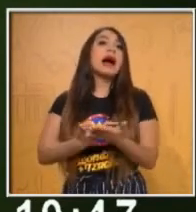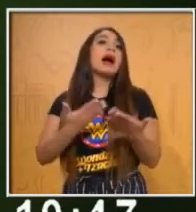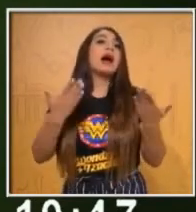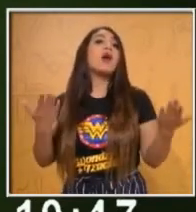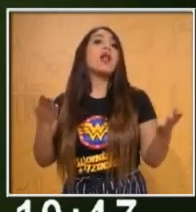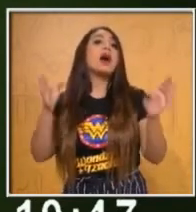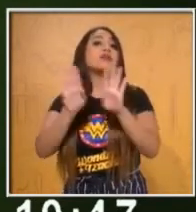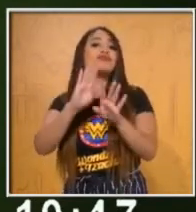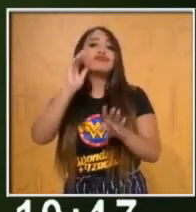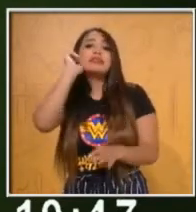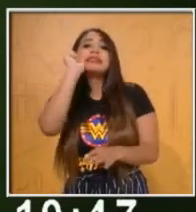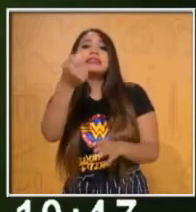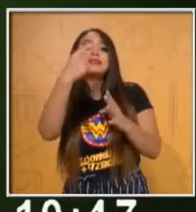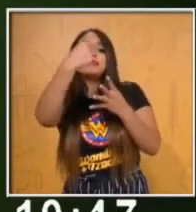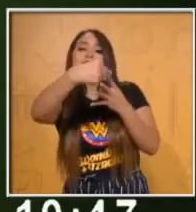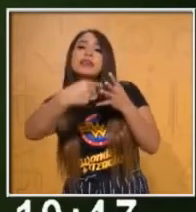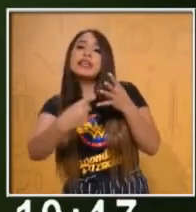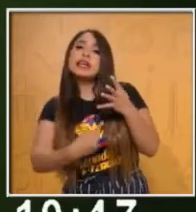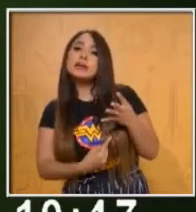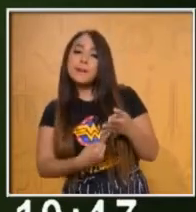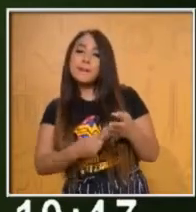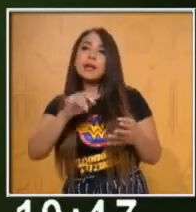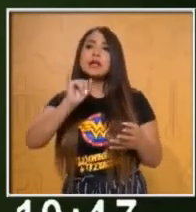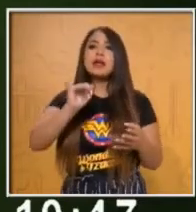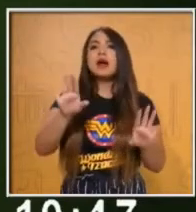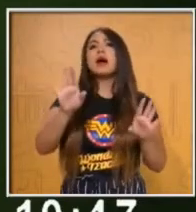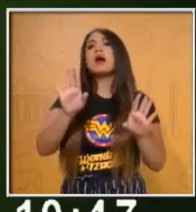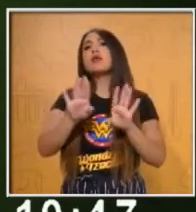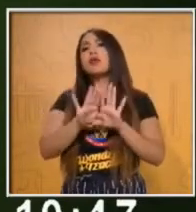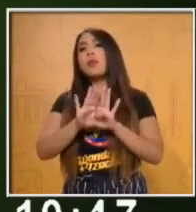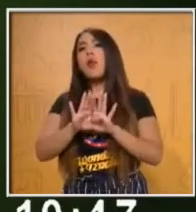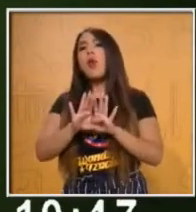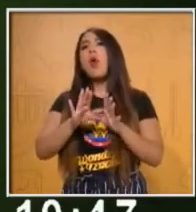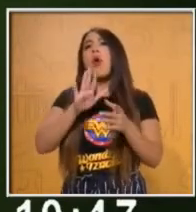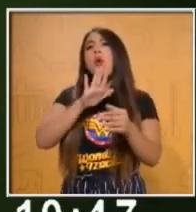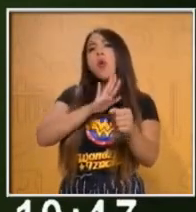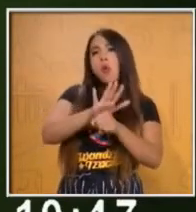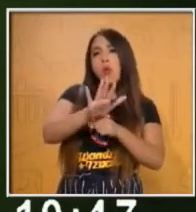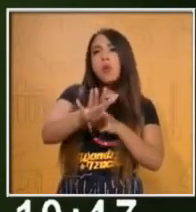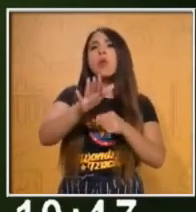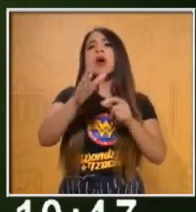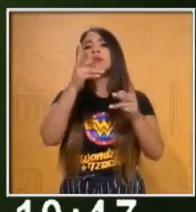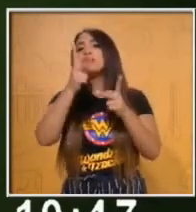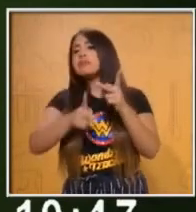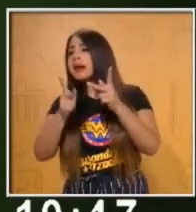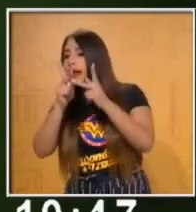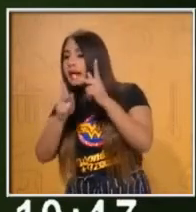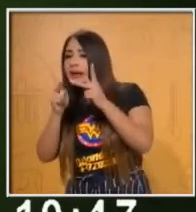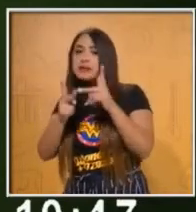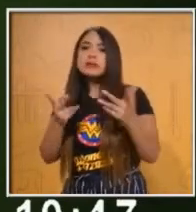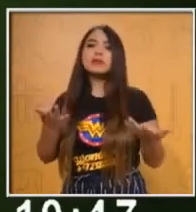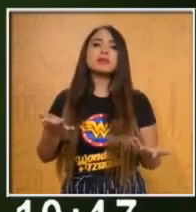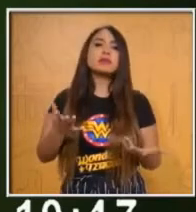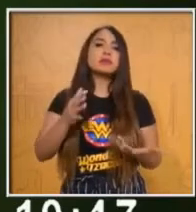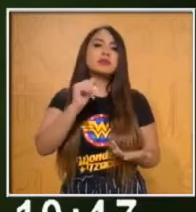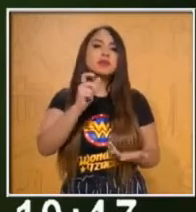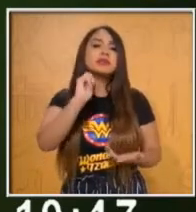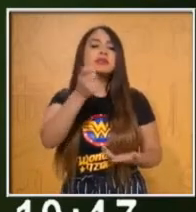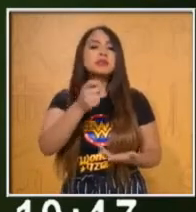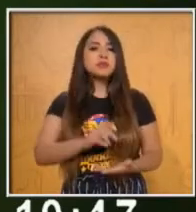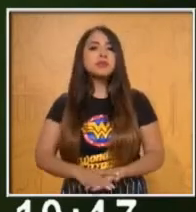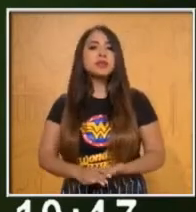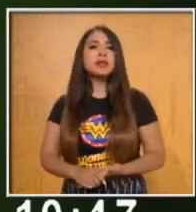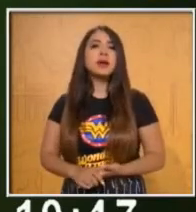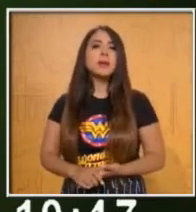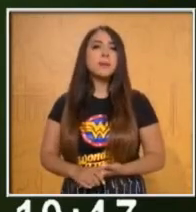estructura, o sea, cómo están hechos, qué tipos de letras tienen, cuáles son sus partes, de qué se trata